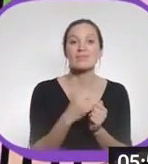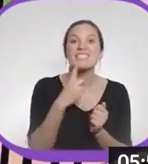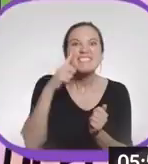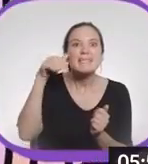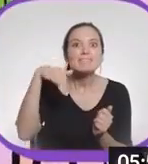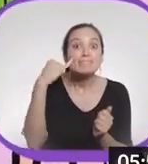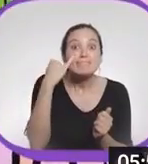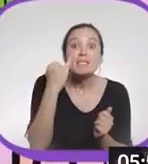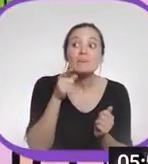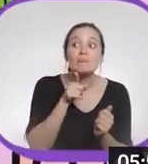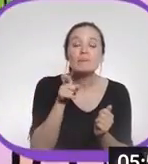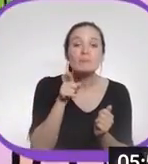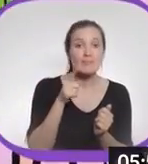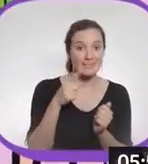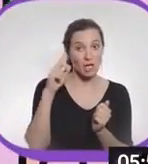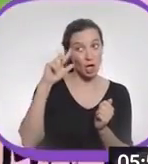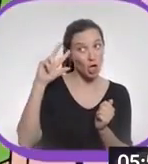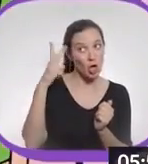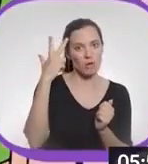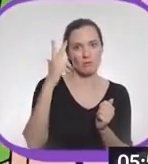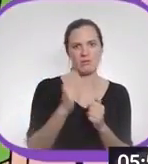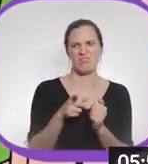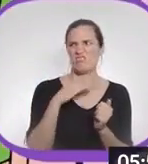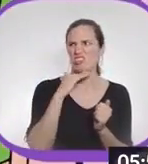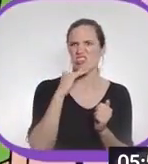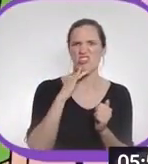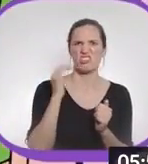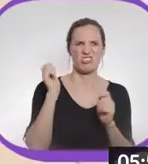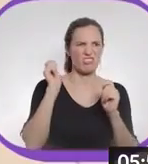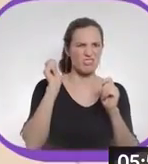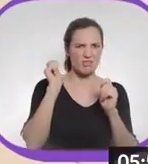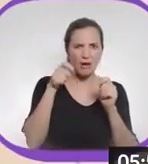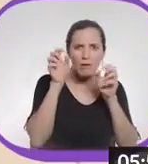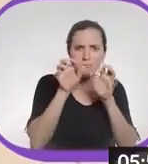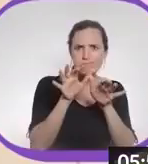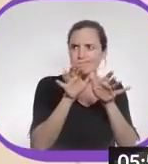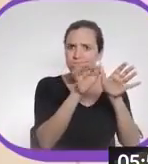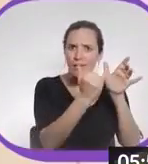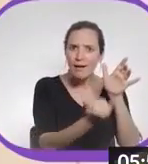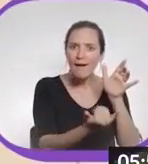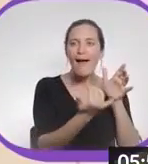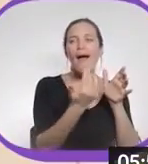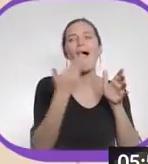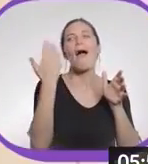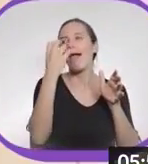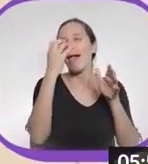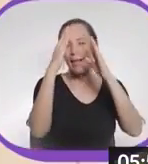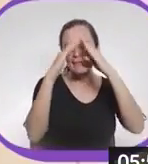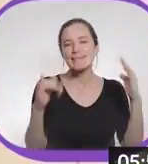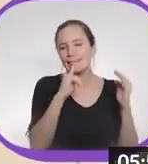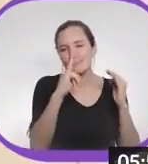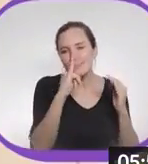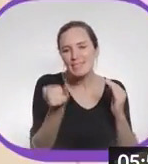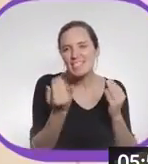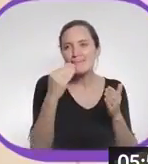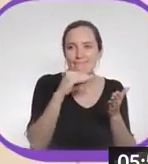Timmy Turner, su demencia. ¿El tonto tiene hadas? Eso explica lo que ocurrió con el circo. Y que